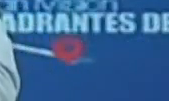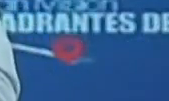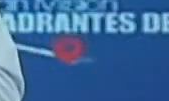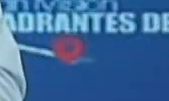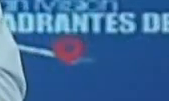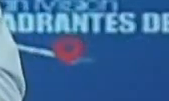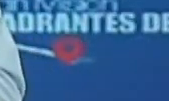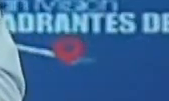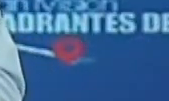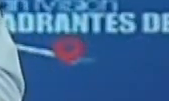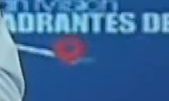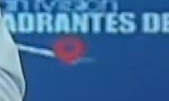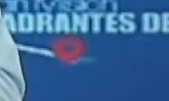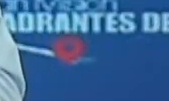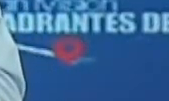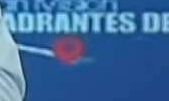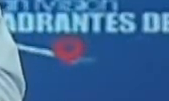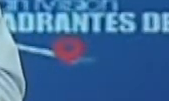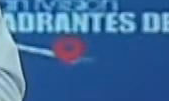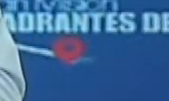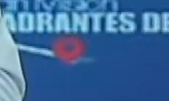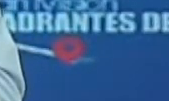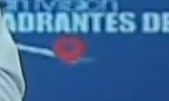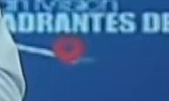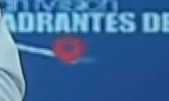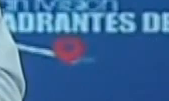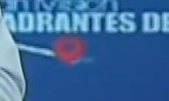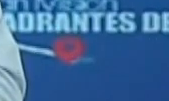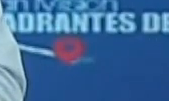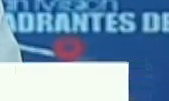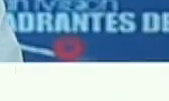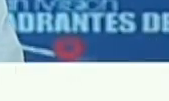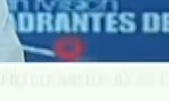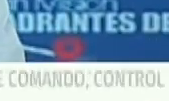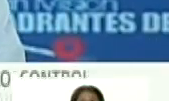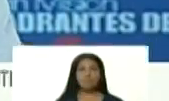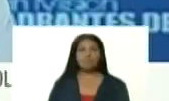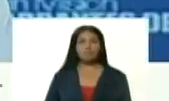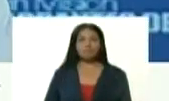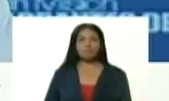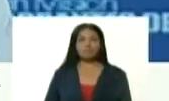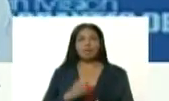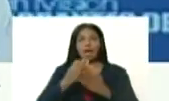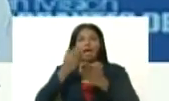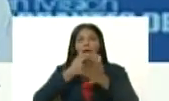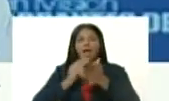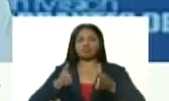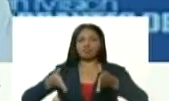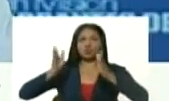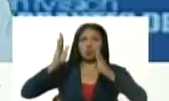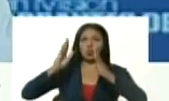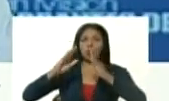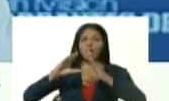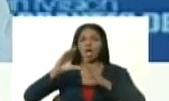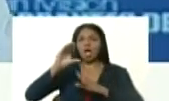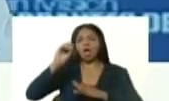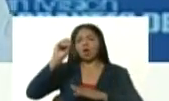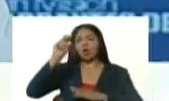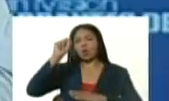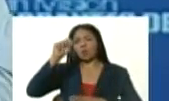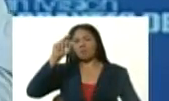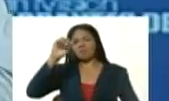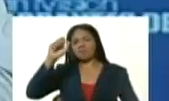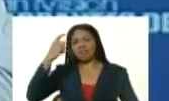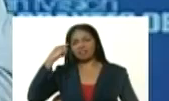de Comando, Control y Telecomunicaciones de BEN 911, allí en la antigua Torre Confinanza, que estaba abandonada, ¿se